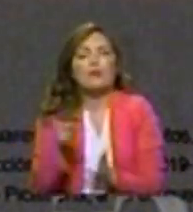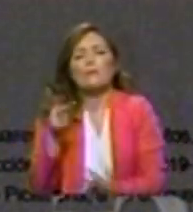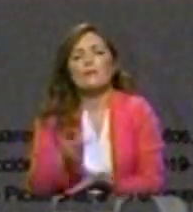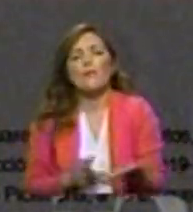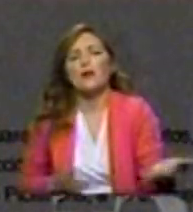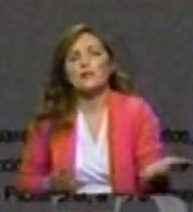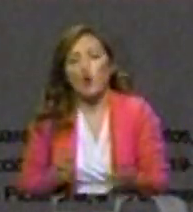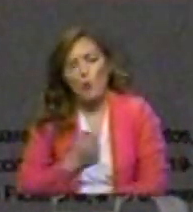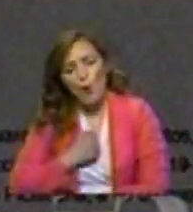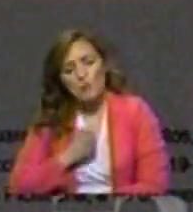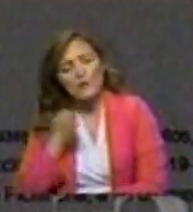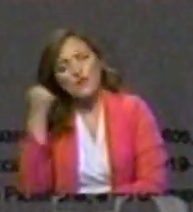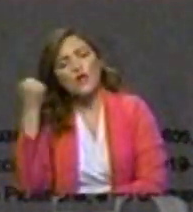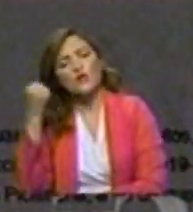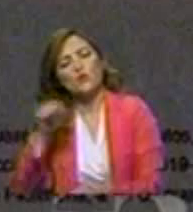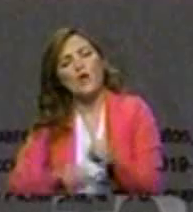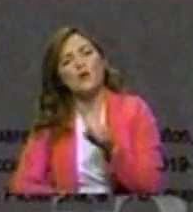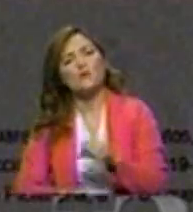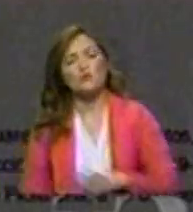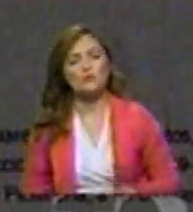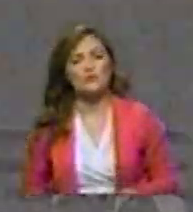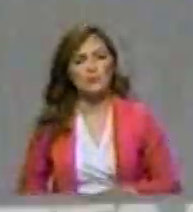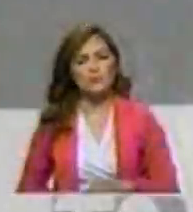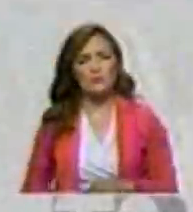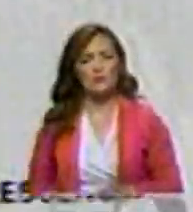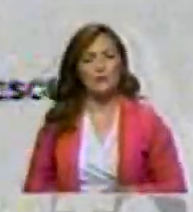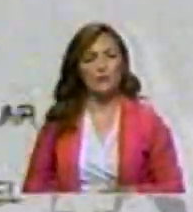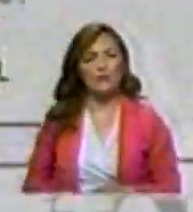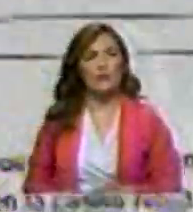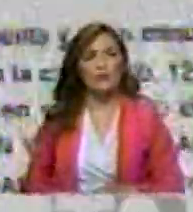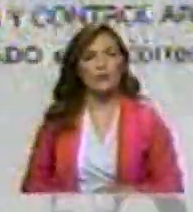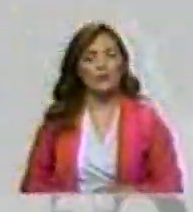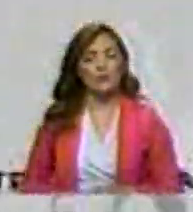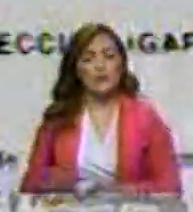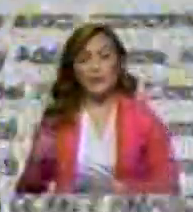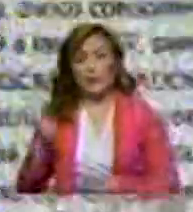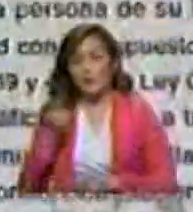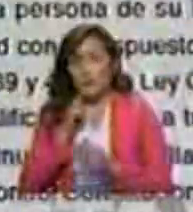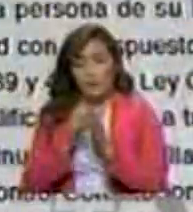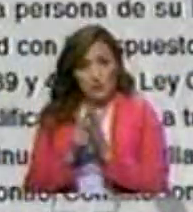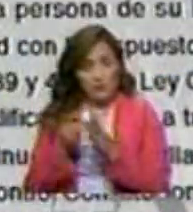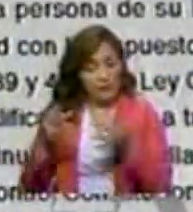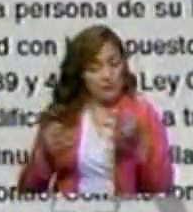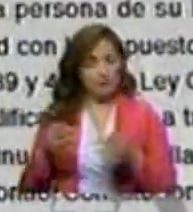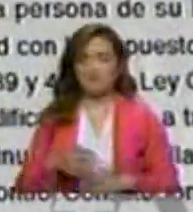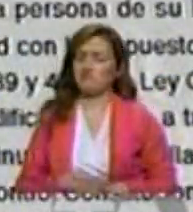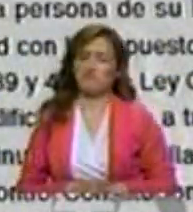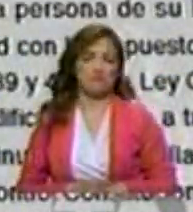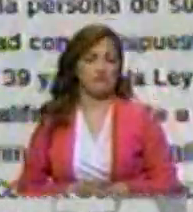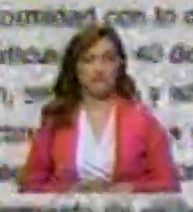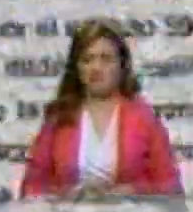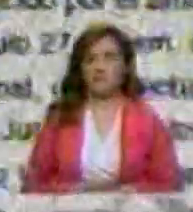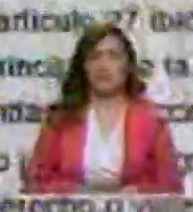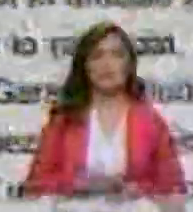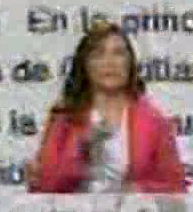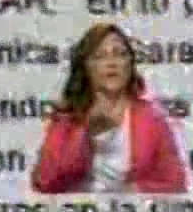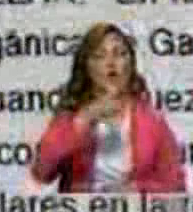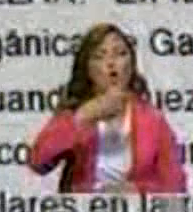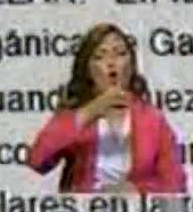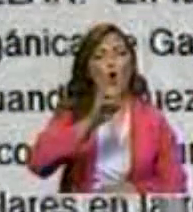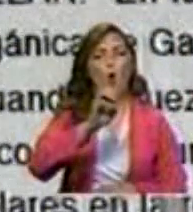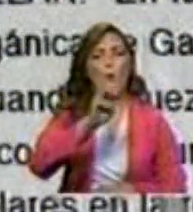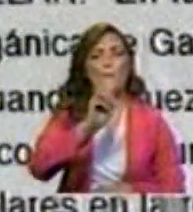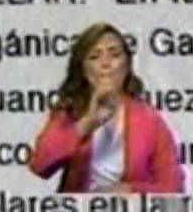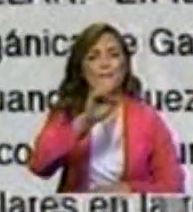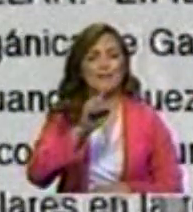del derecho que produjo el daño pero no es la única acción judicial que se ha emprendido luis esteban gómez amador